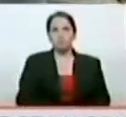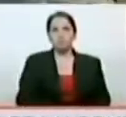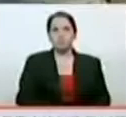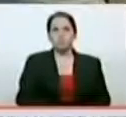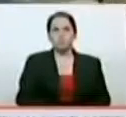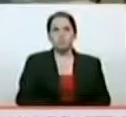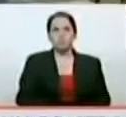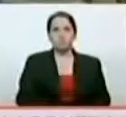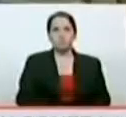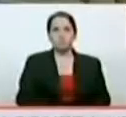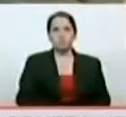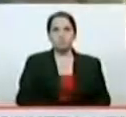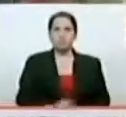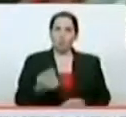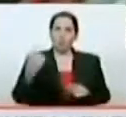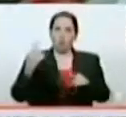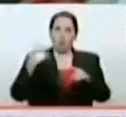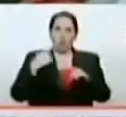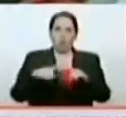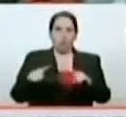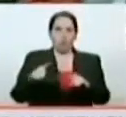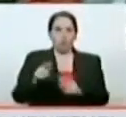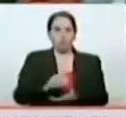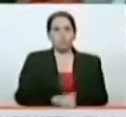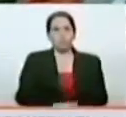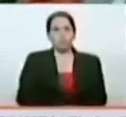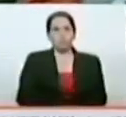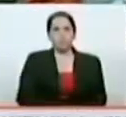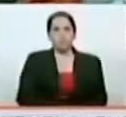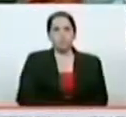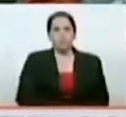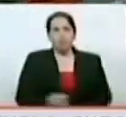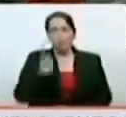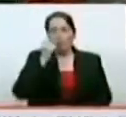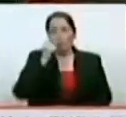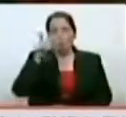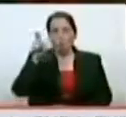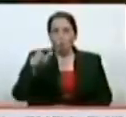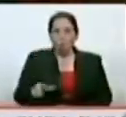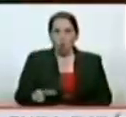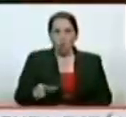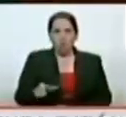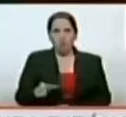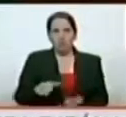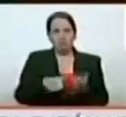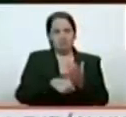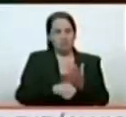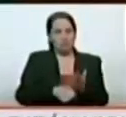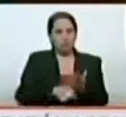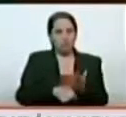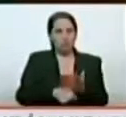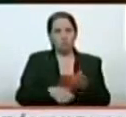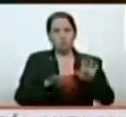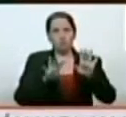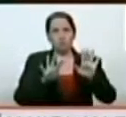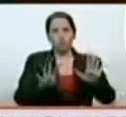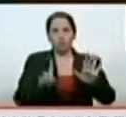Sigo aquí, por favor. Luis Germán Florido Barreto, cédula de entidad